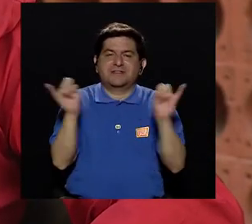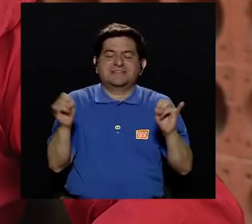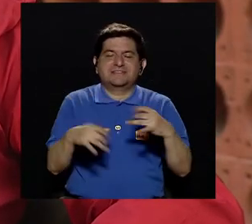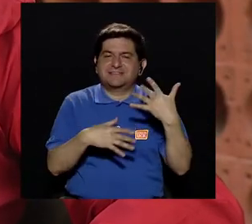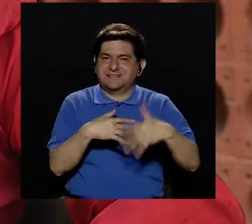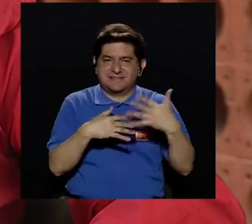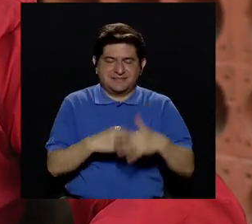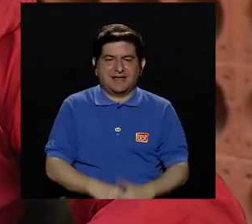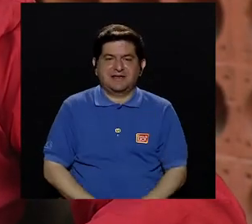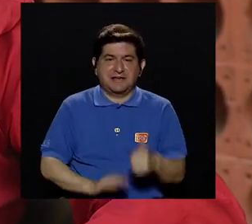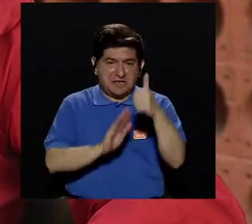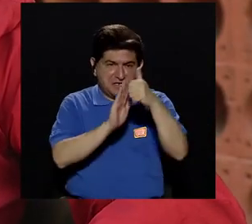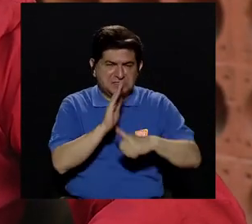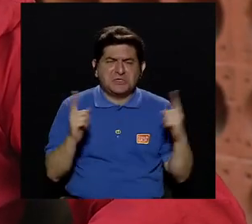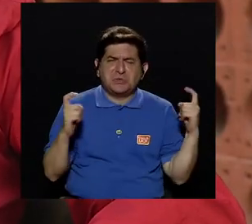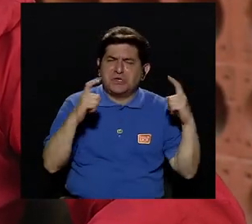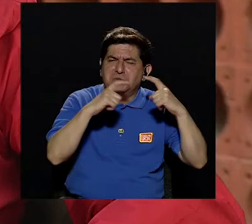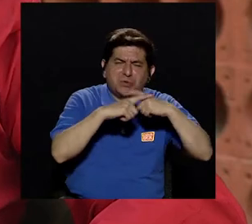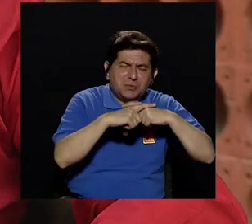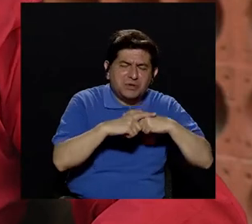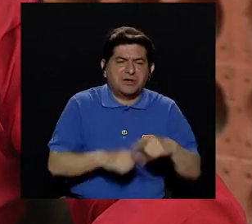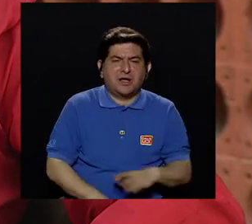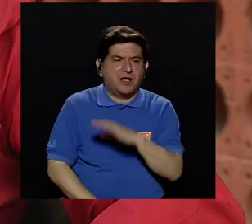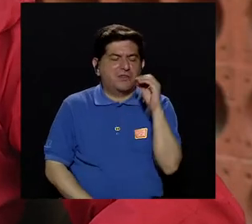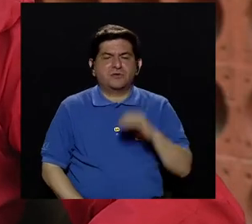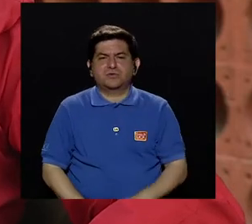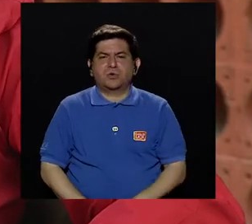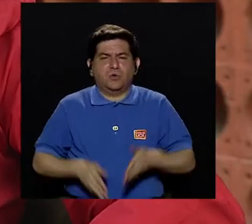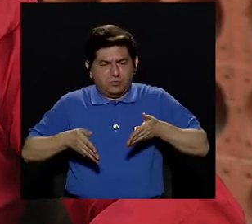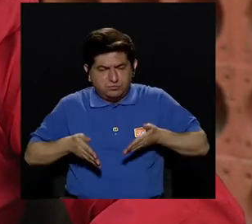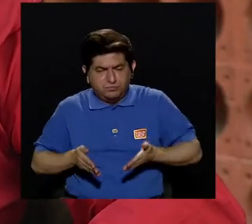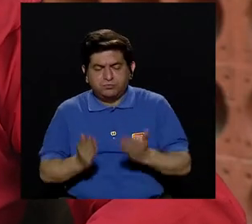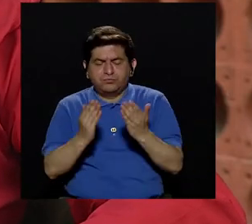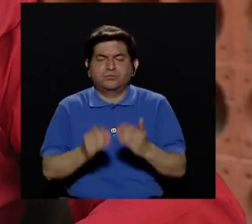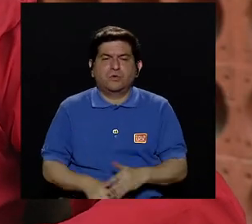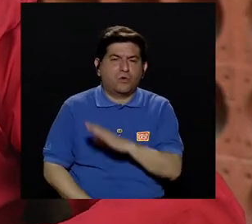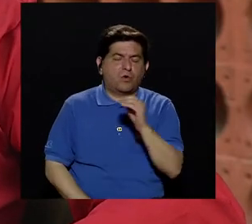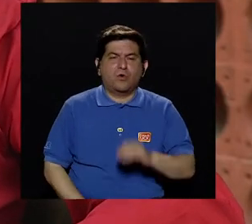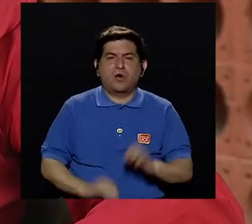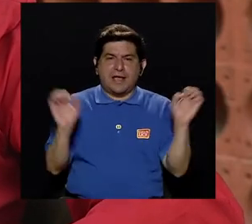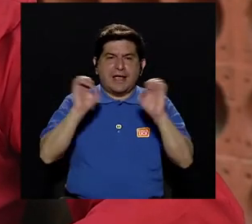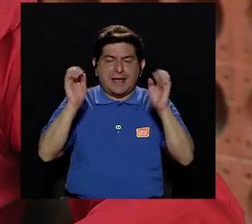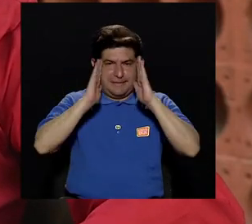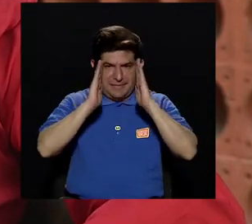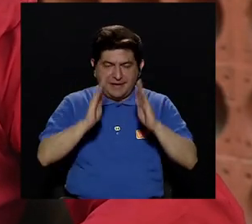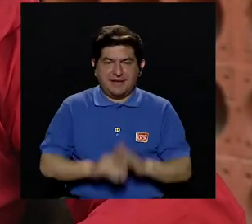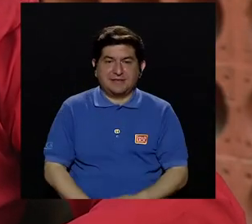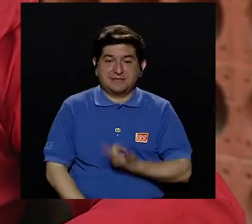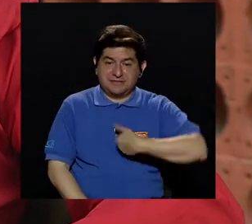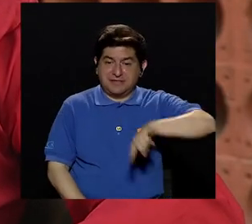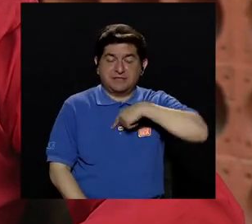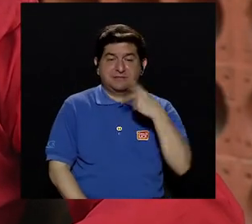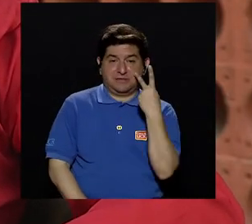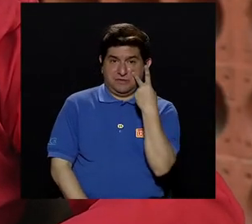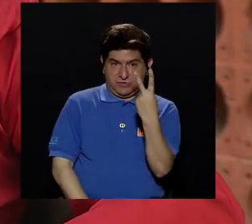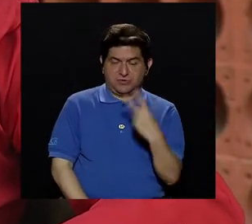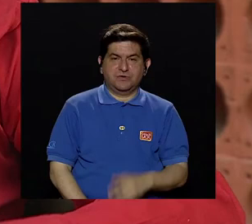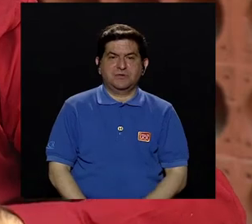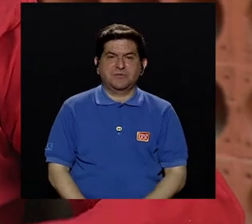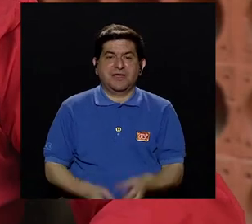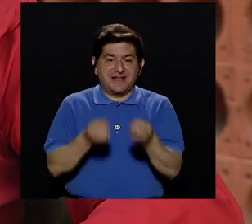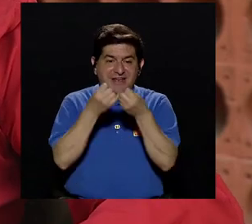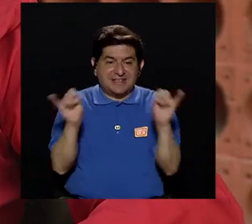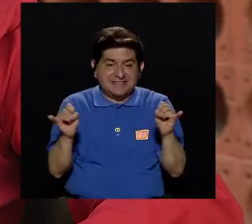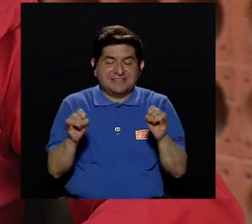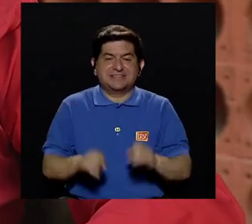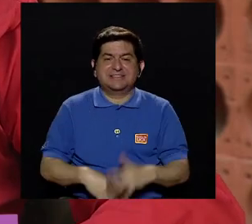sangre. No podrían haber cirugías complejas, no podrían haber partos, no podríamos atender emergencias. Si nosotros nos damos cuenta que si